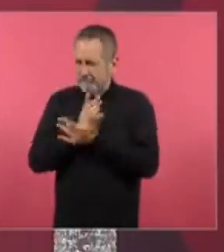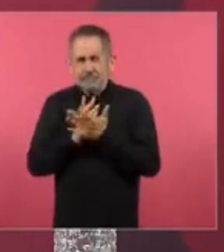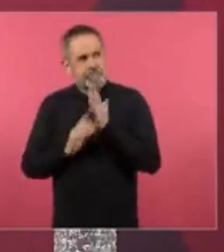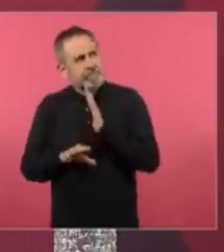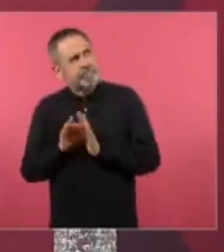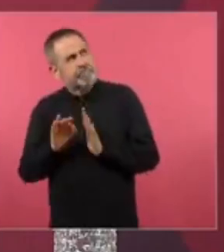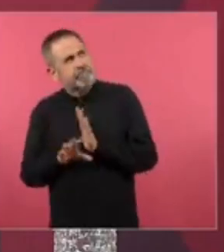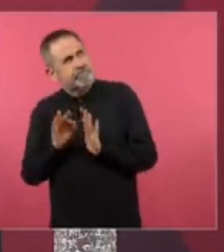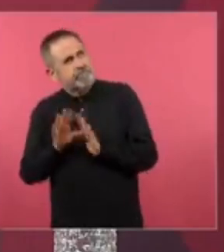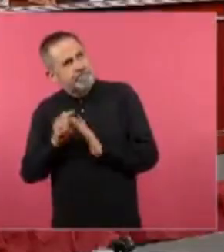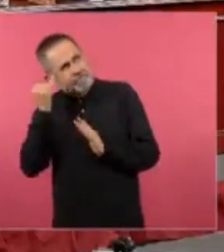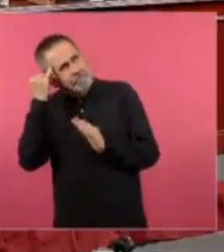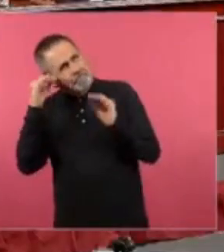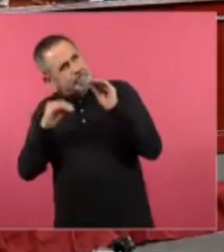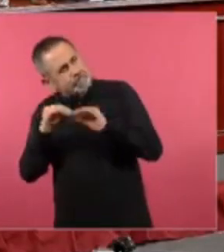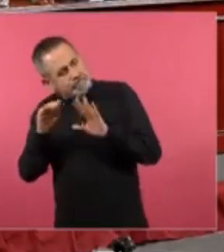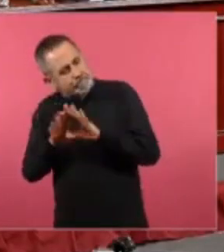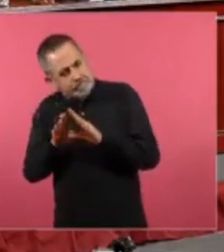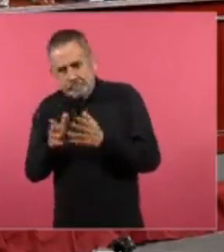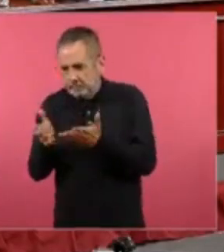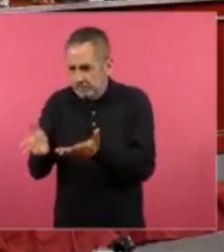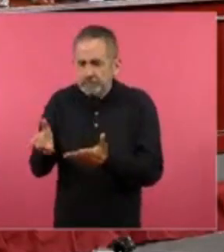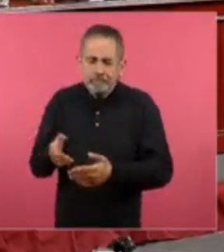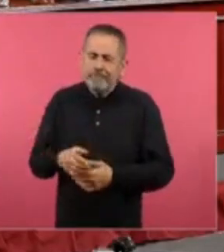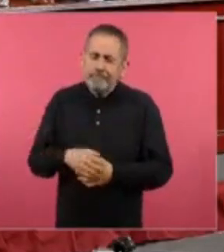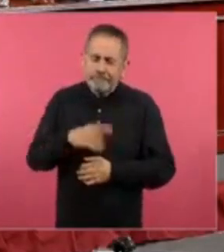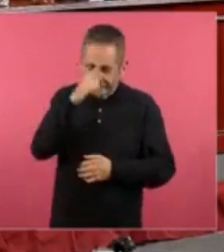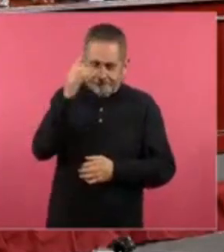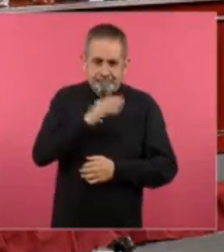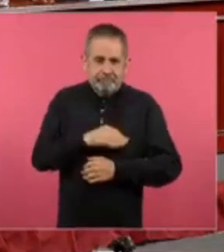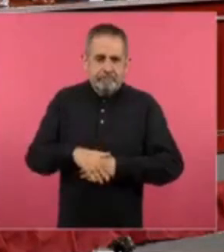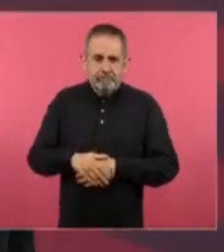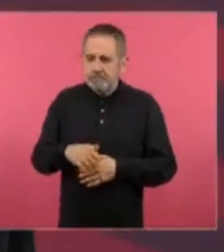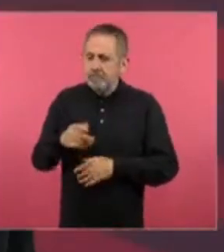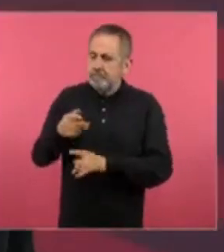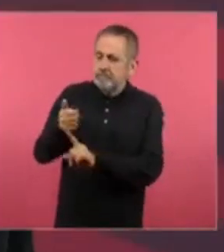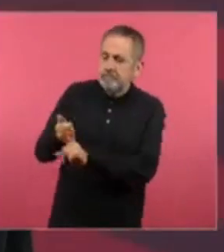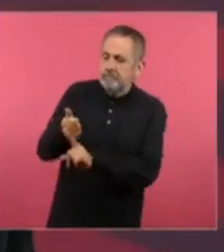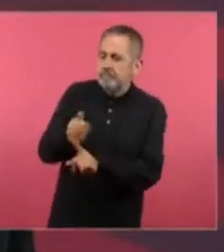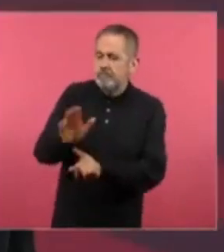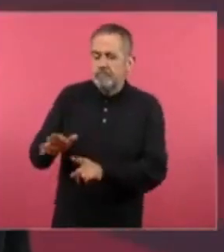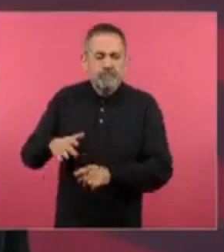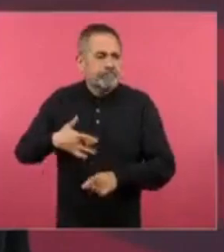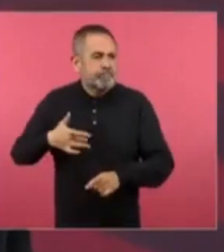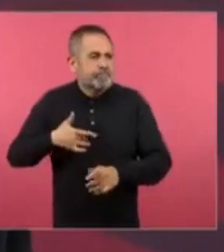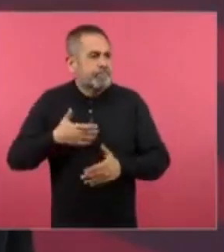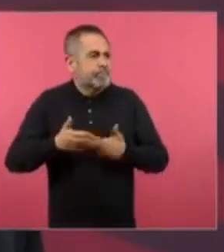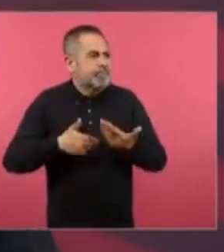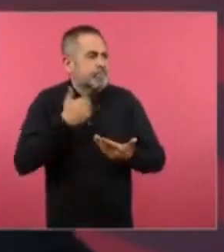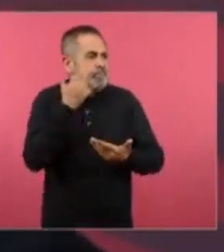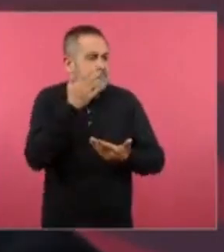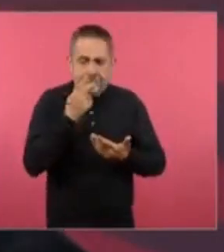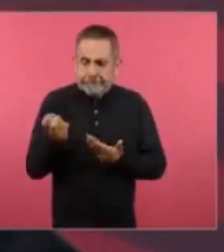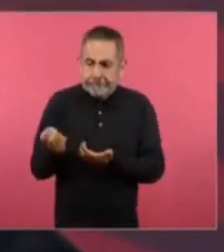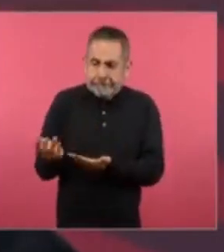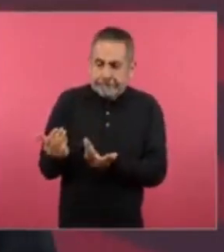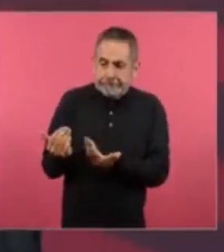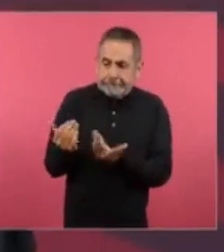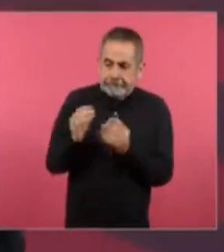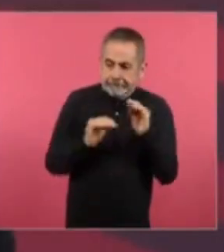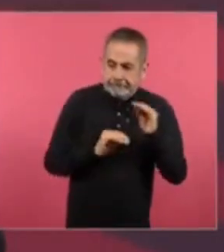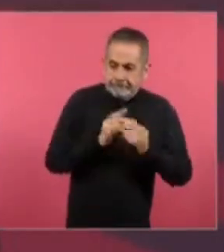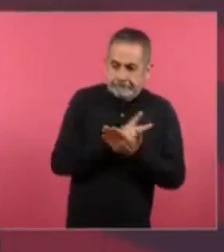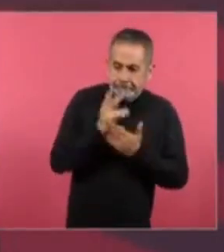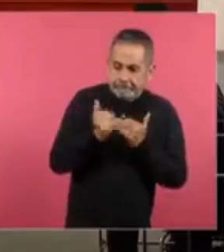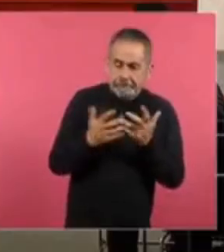cómo ir construyendo lo que a mí realmente me interesa. Serán los intereses de los alumnos los que muevan la construcción de los proyectos, entonces